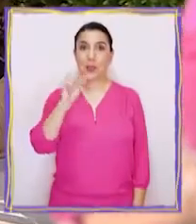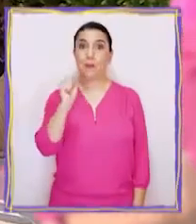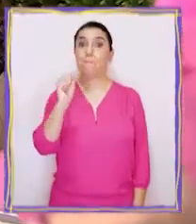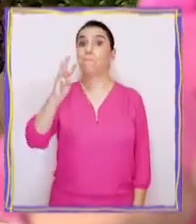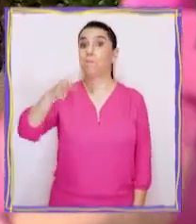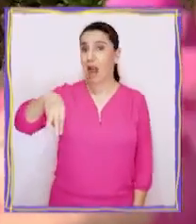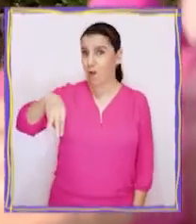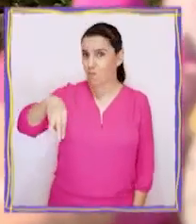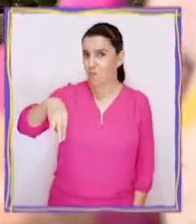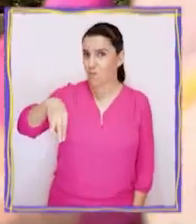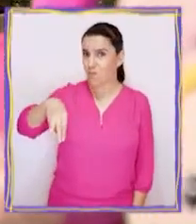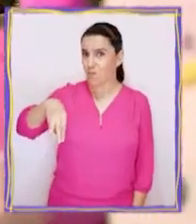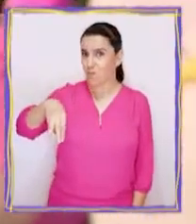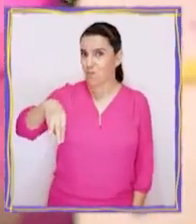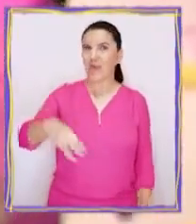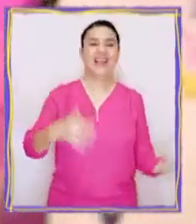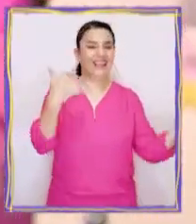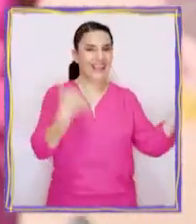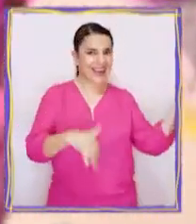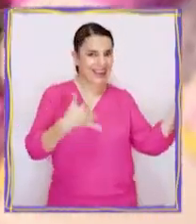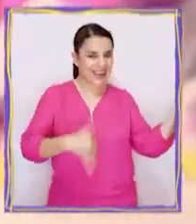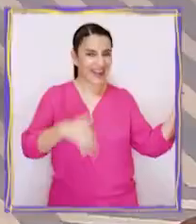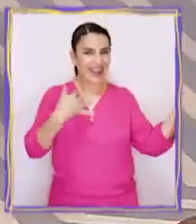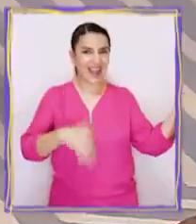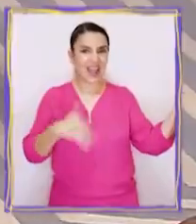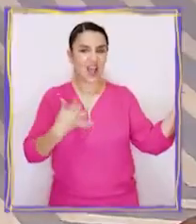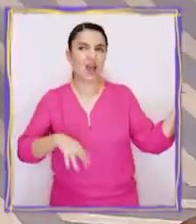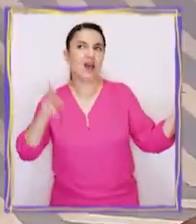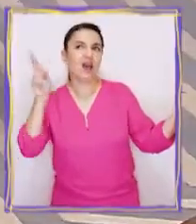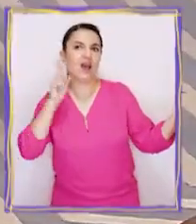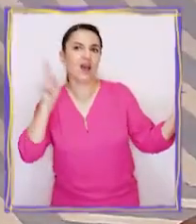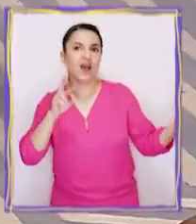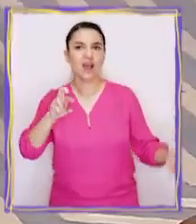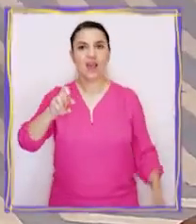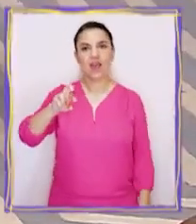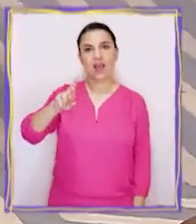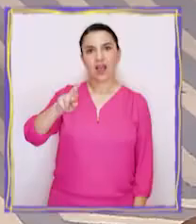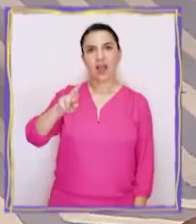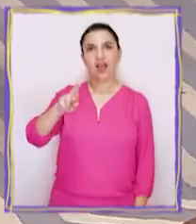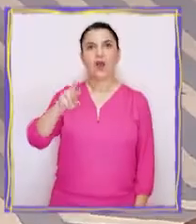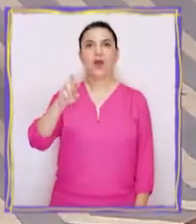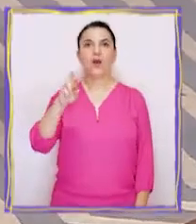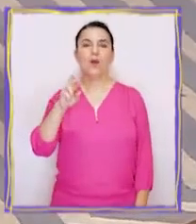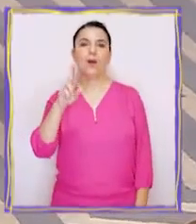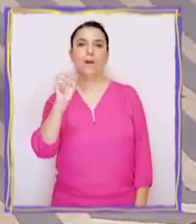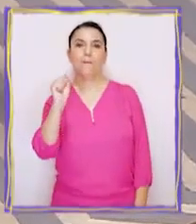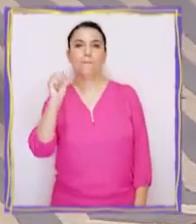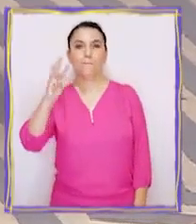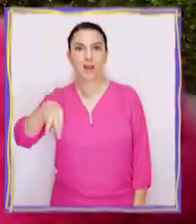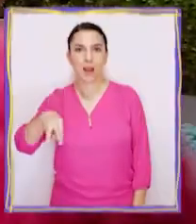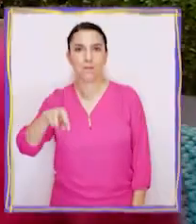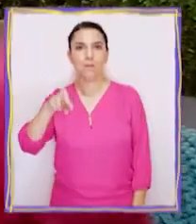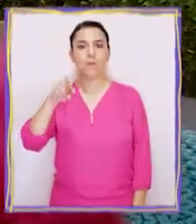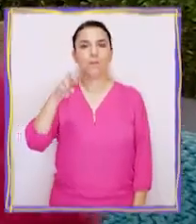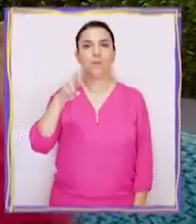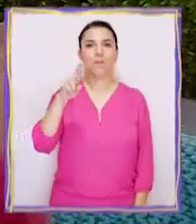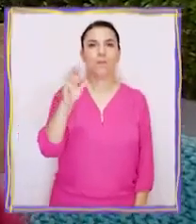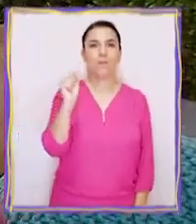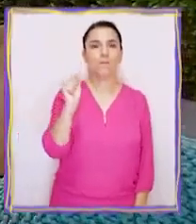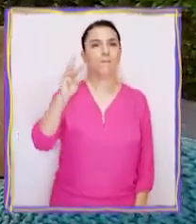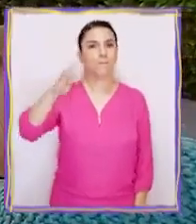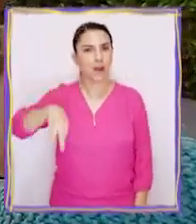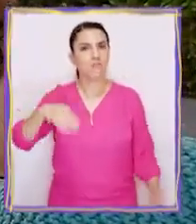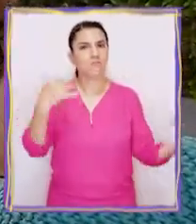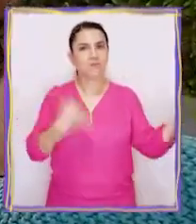Pram. Y la guitarra hace pram, pram, pram, pram,